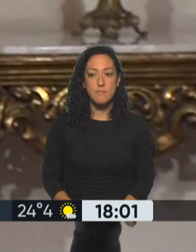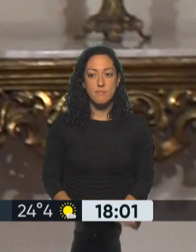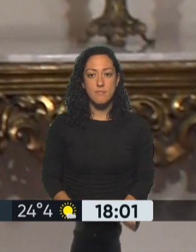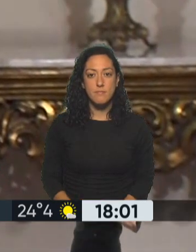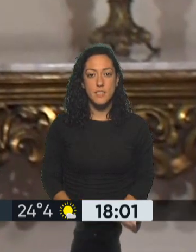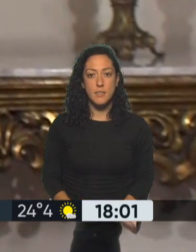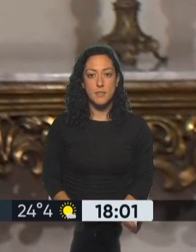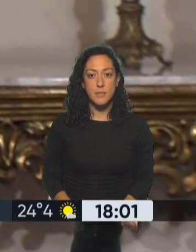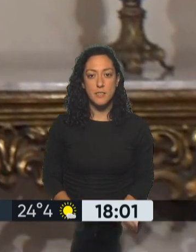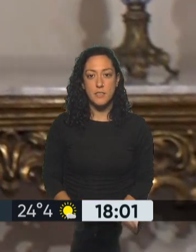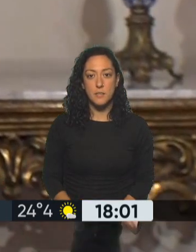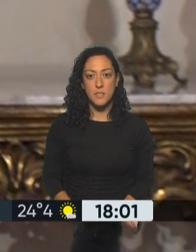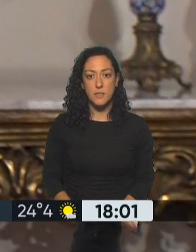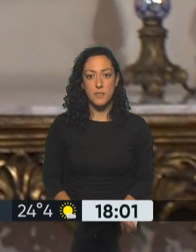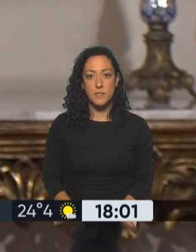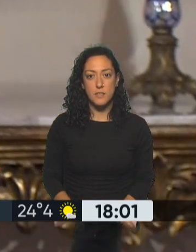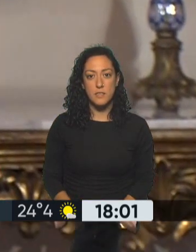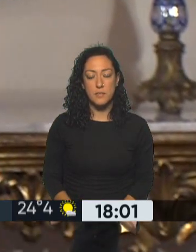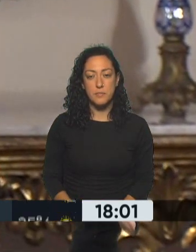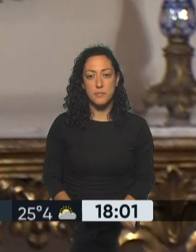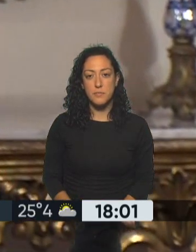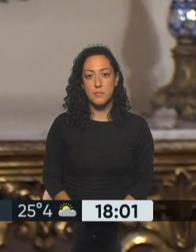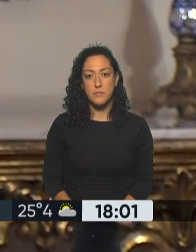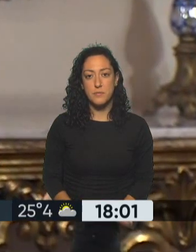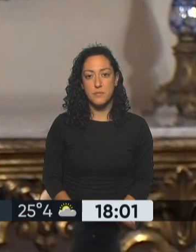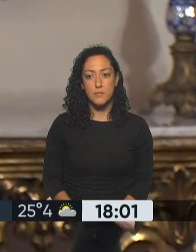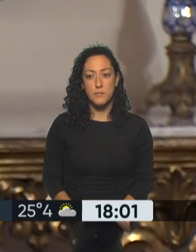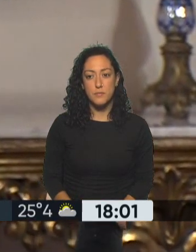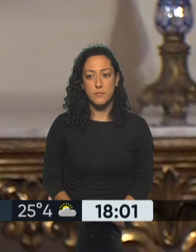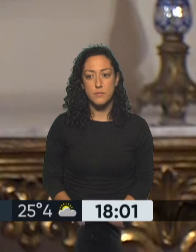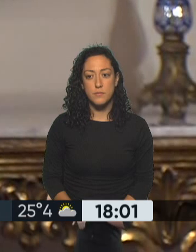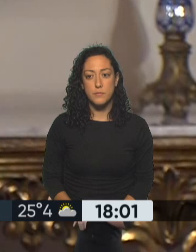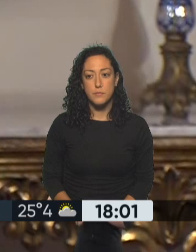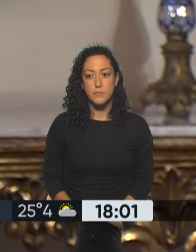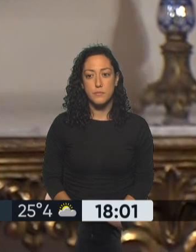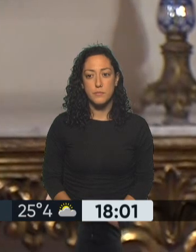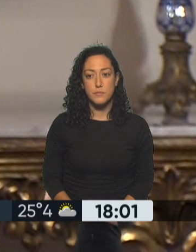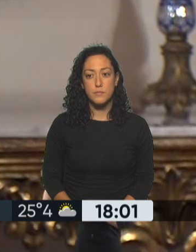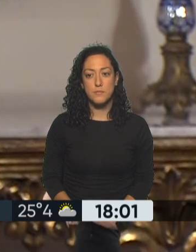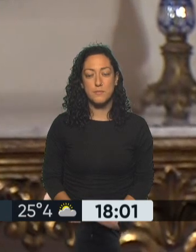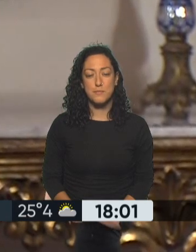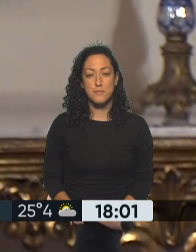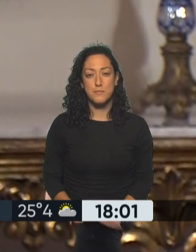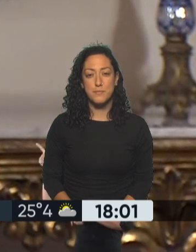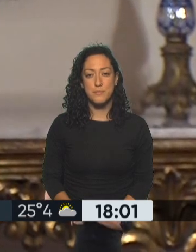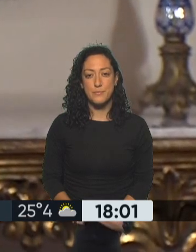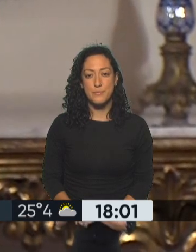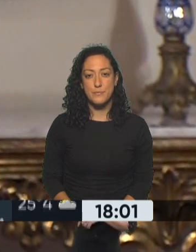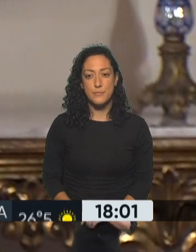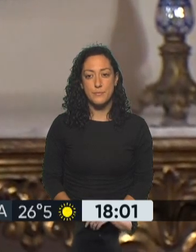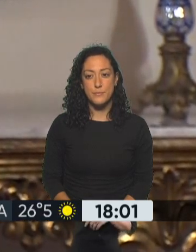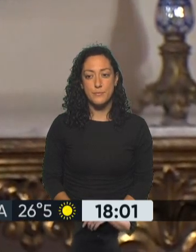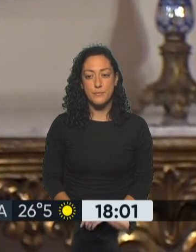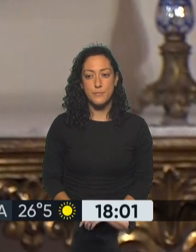realistas. Y los 4.500 patriotas, al comienzo,